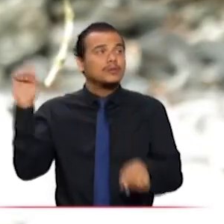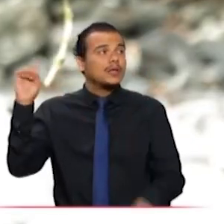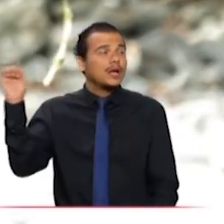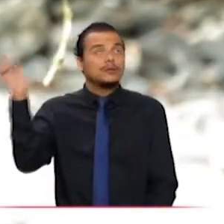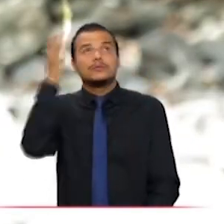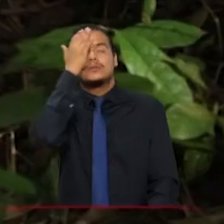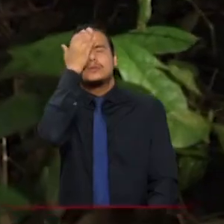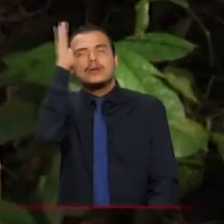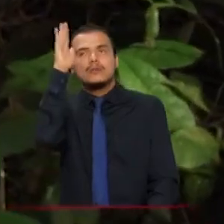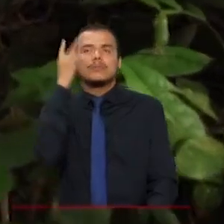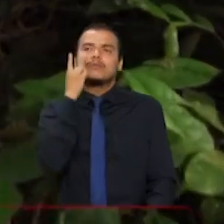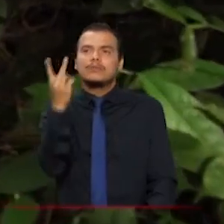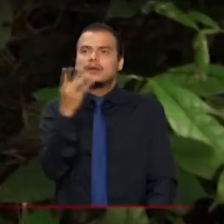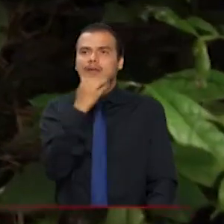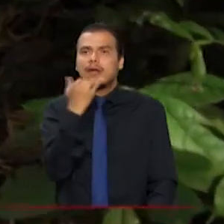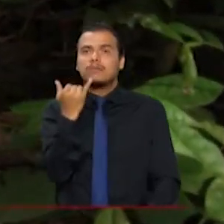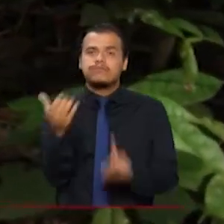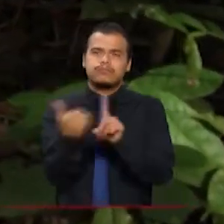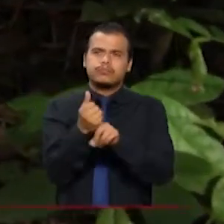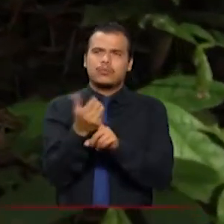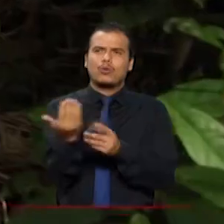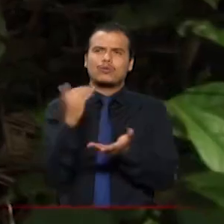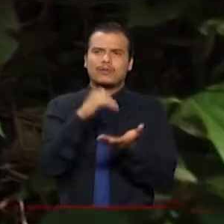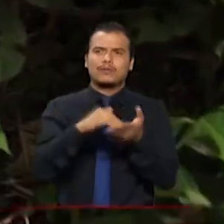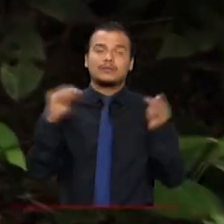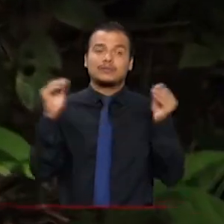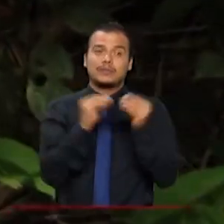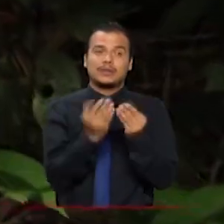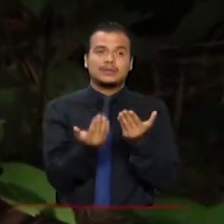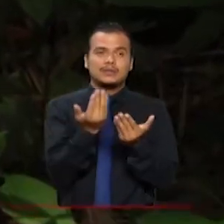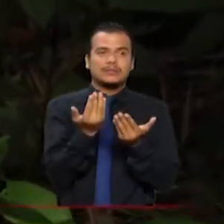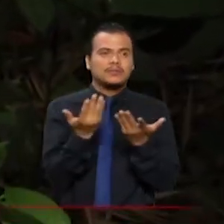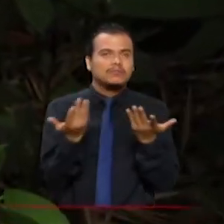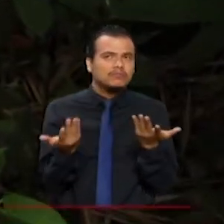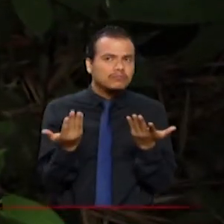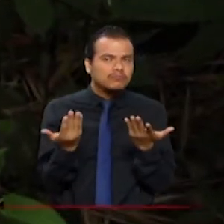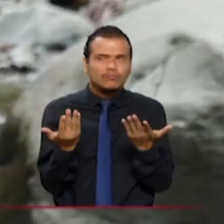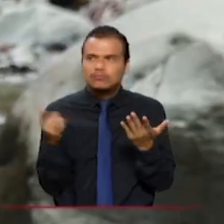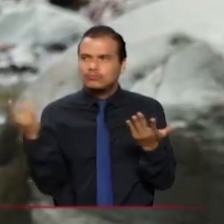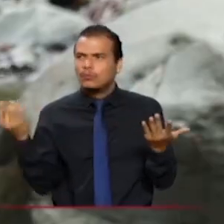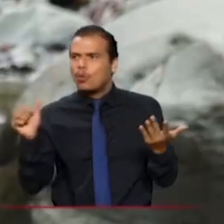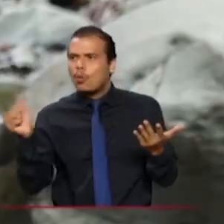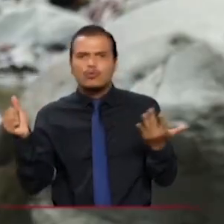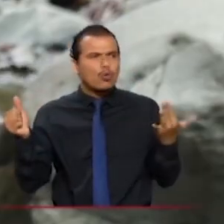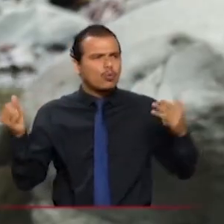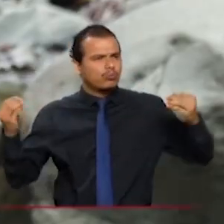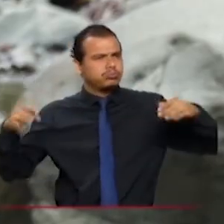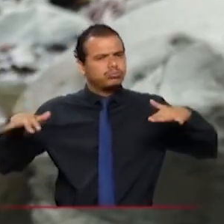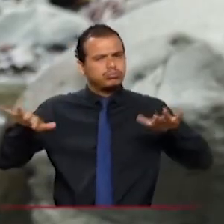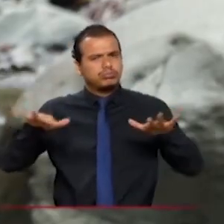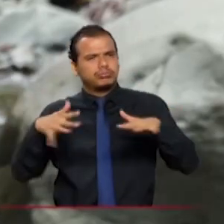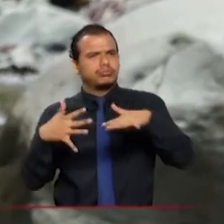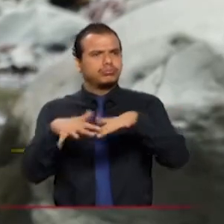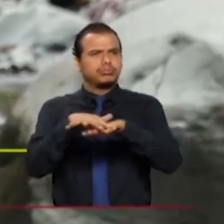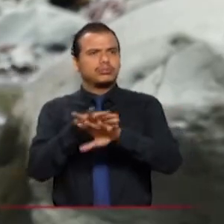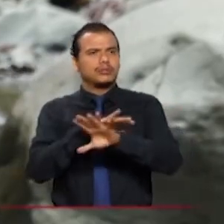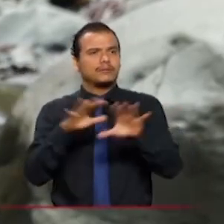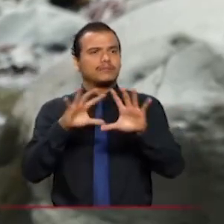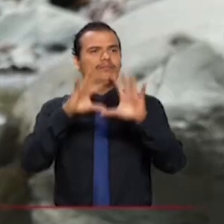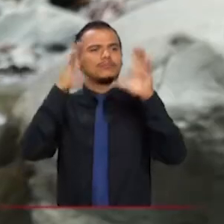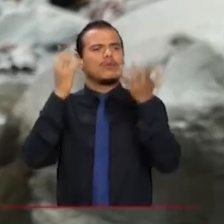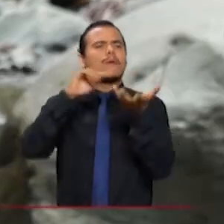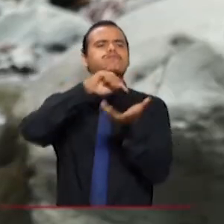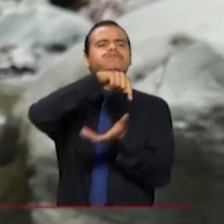en regiones. Y, por ejemplo, también se utilizan para estudiar invasiones biológicas. Es un evento a nivel mundial en el cual están